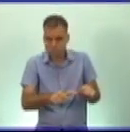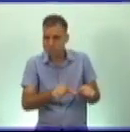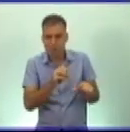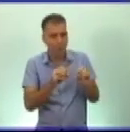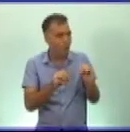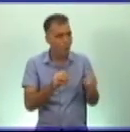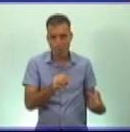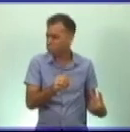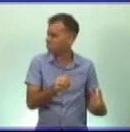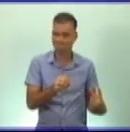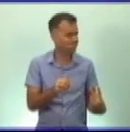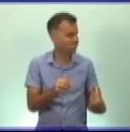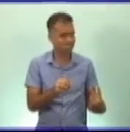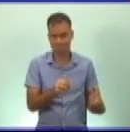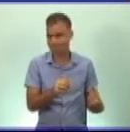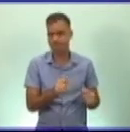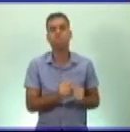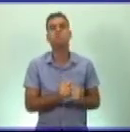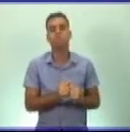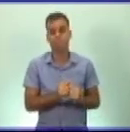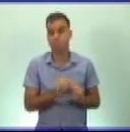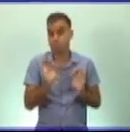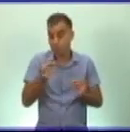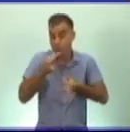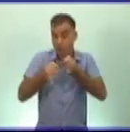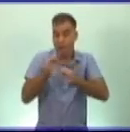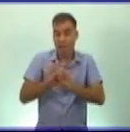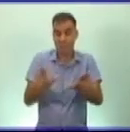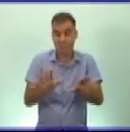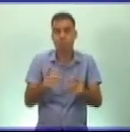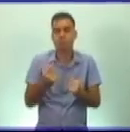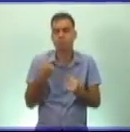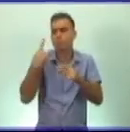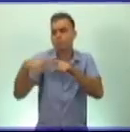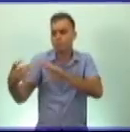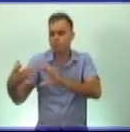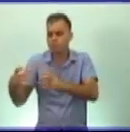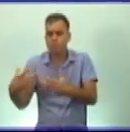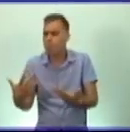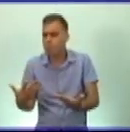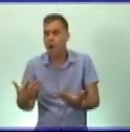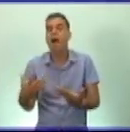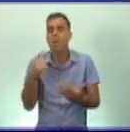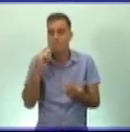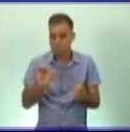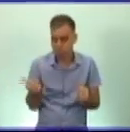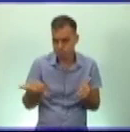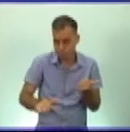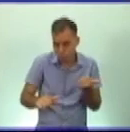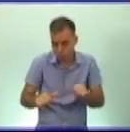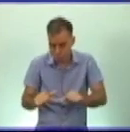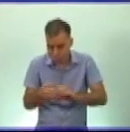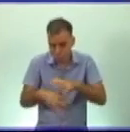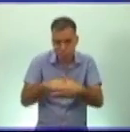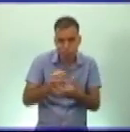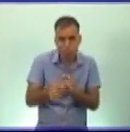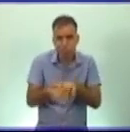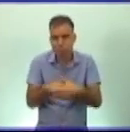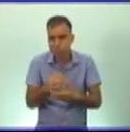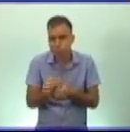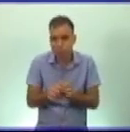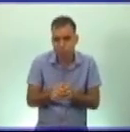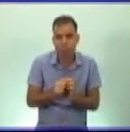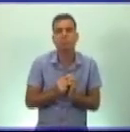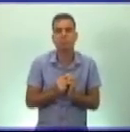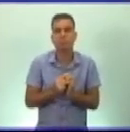óxidos no metálicos. Y como les comentaba, otra forma de obtener óxidos a partir de la reacción del dioxígeno con sustancias compuestas. Aquí